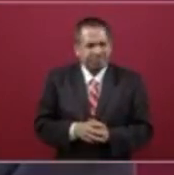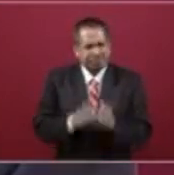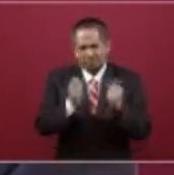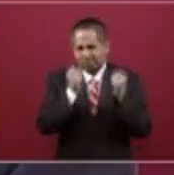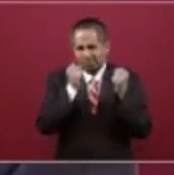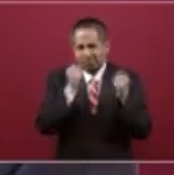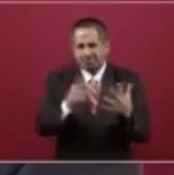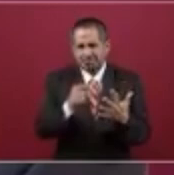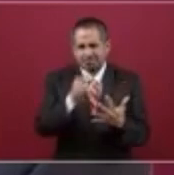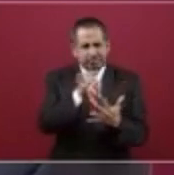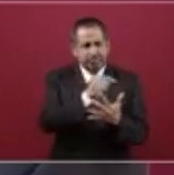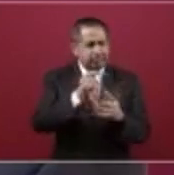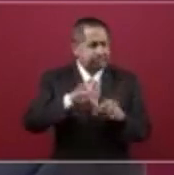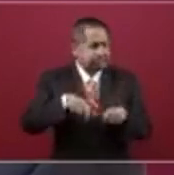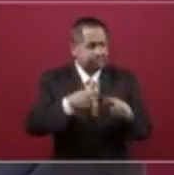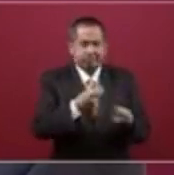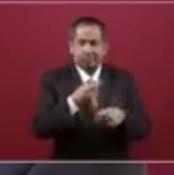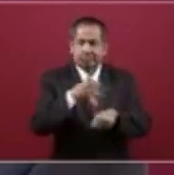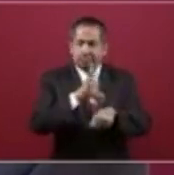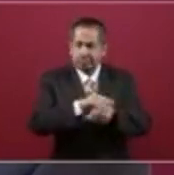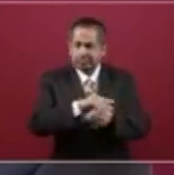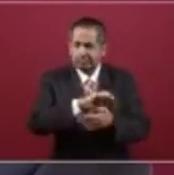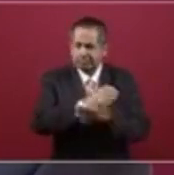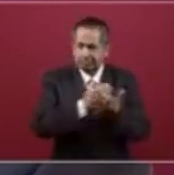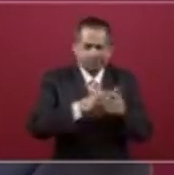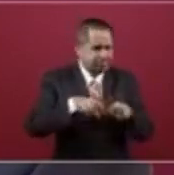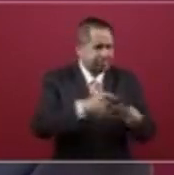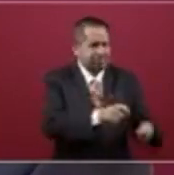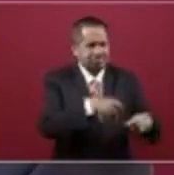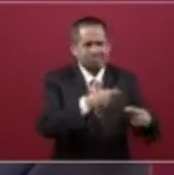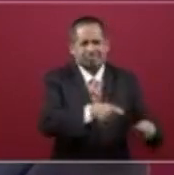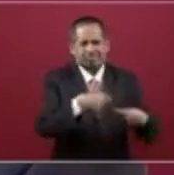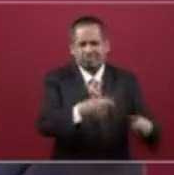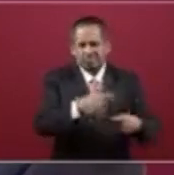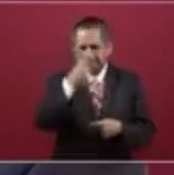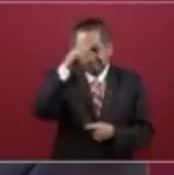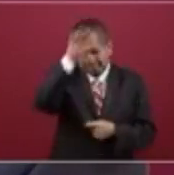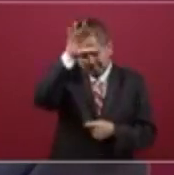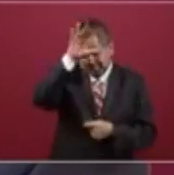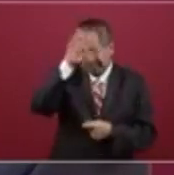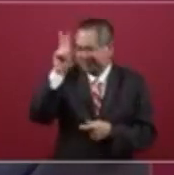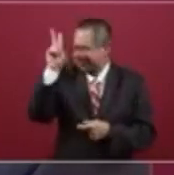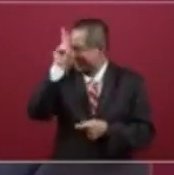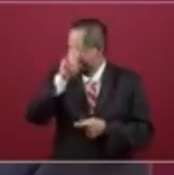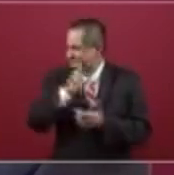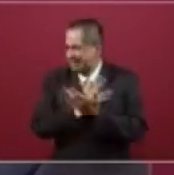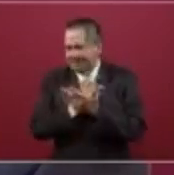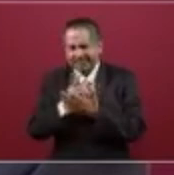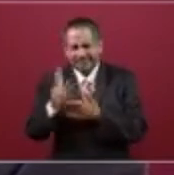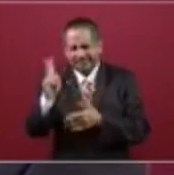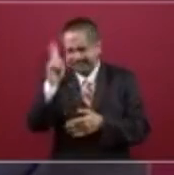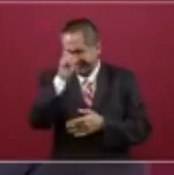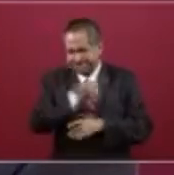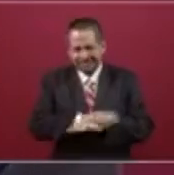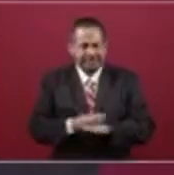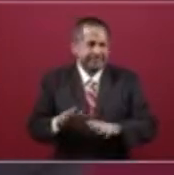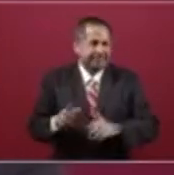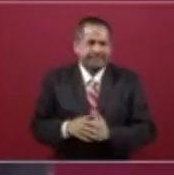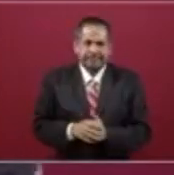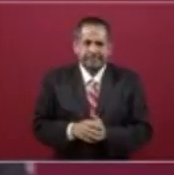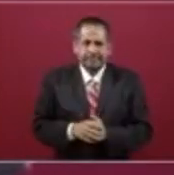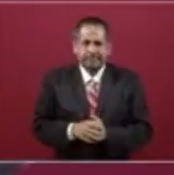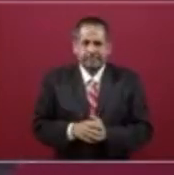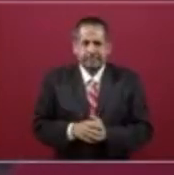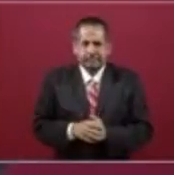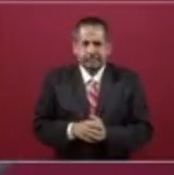cantidad de concesiones para la explotación minera como nunca. Lo que ya